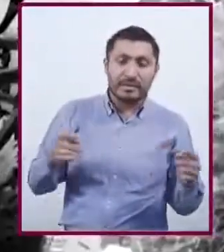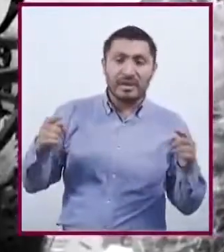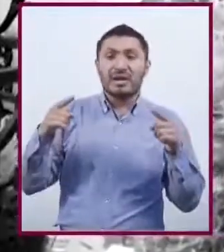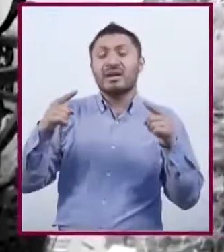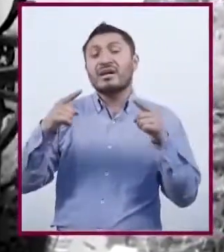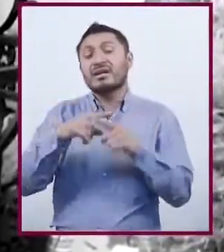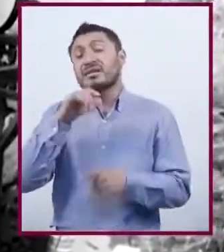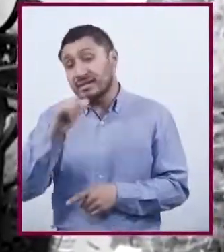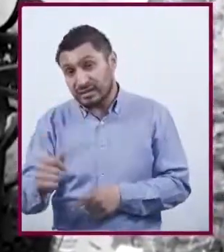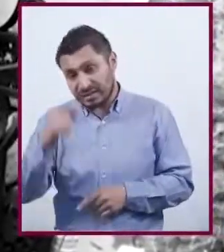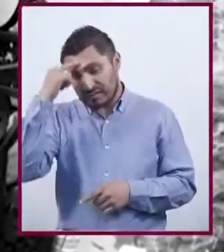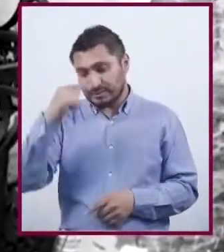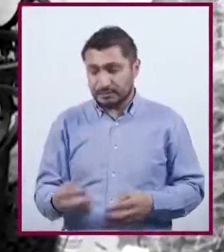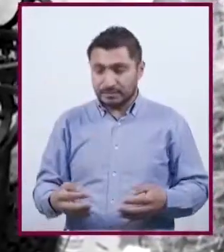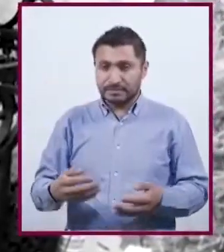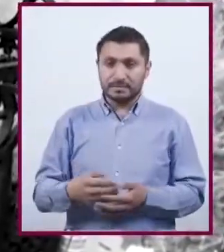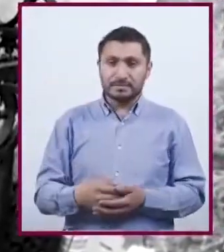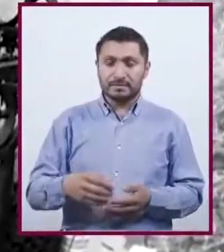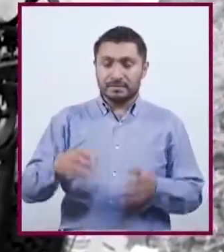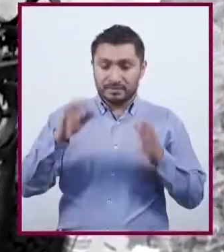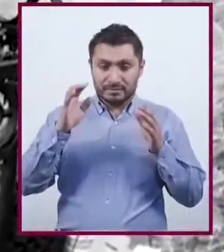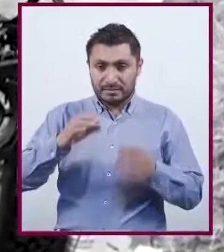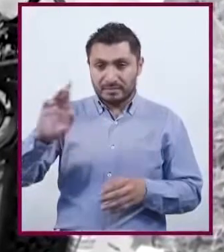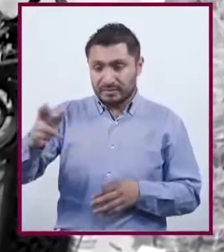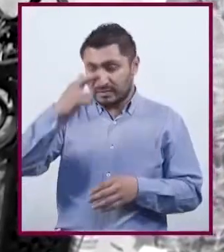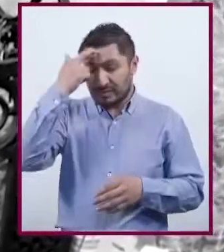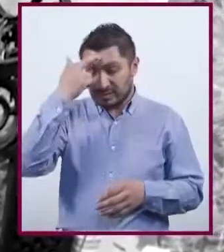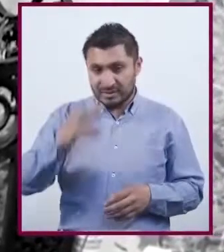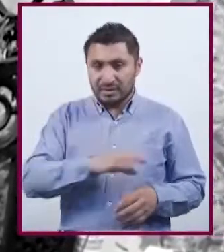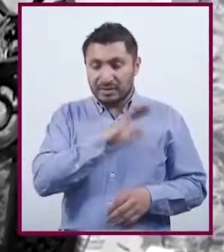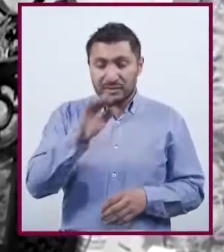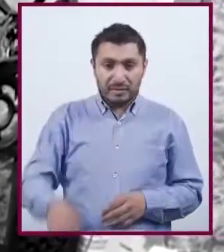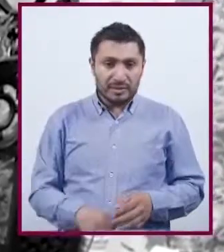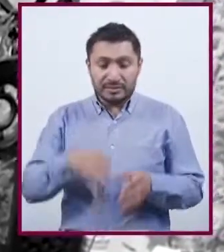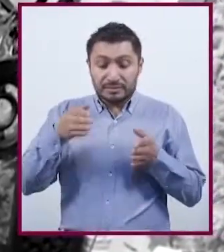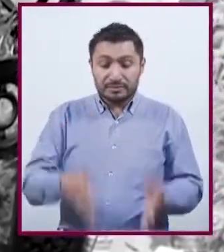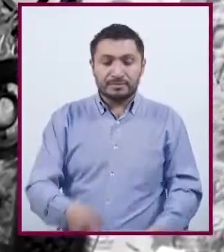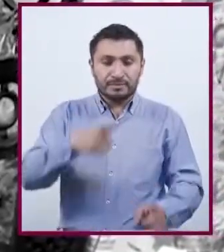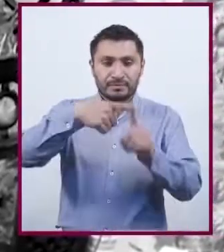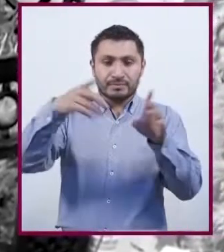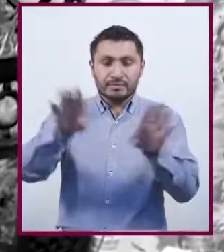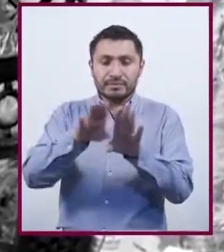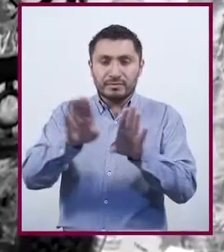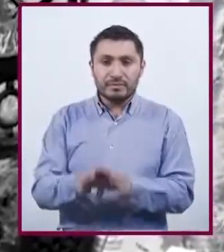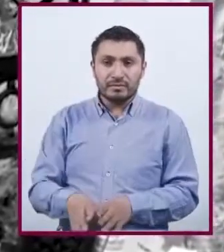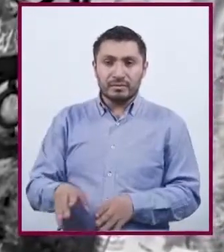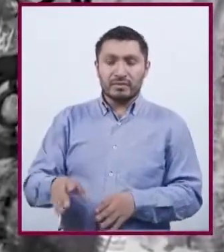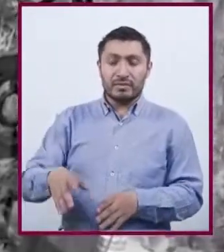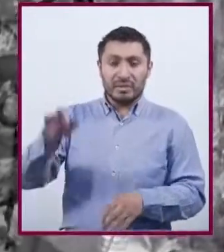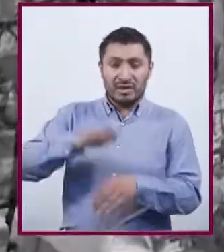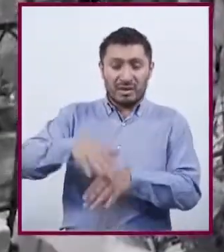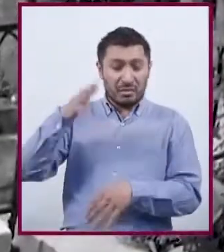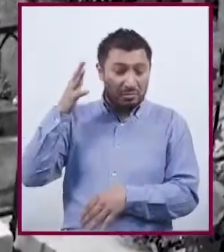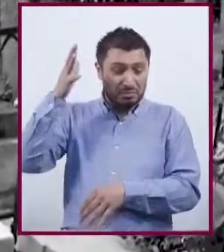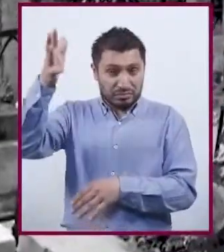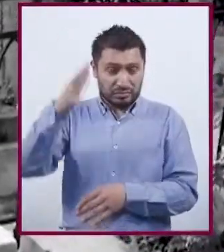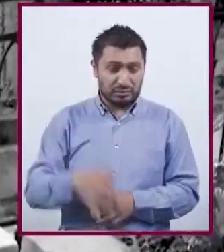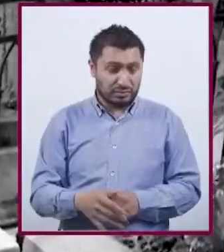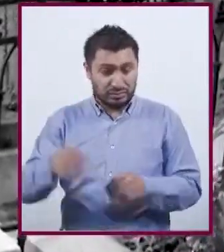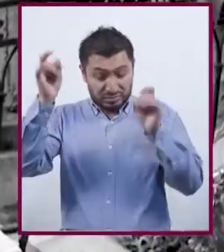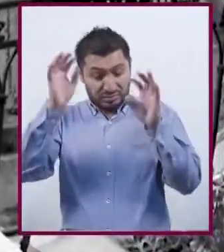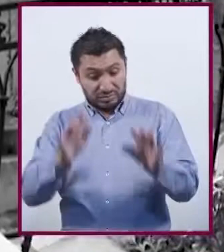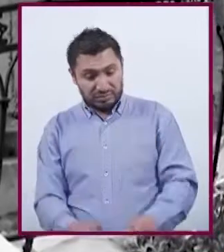laico para dar testimonio de la devoción a los difuntos. Las tumbas se reconocieron como señal de la presencia del más